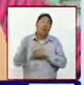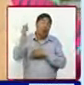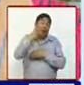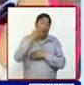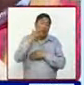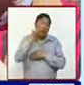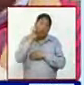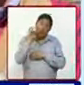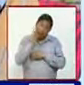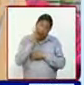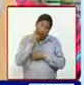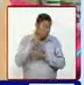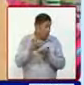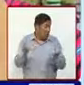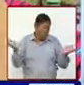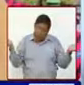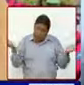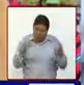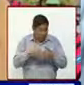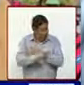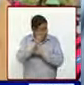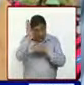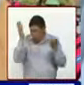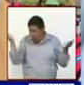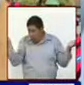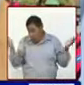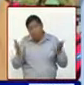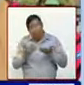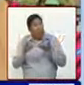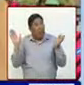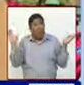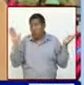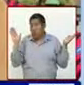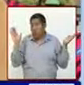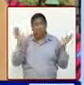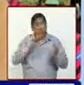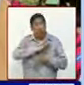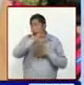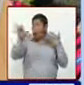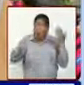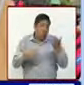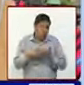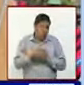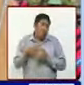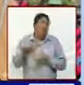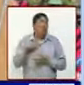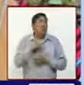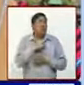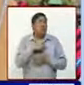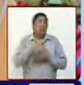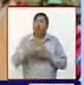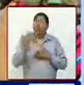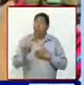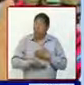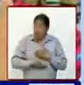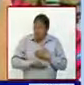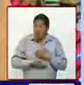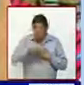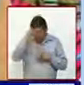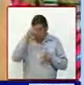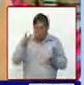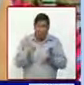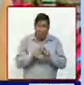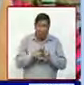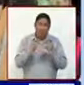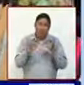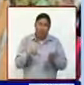puede asistir al congreso. No puede asistir, esto es abierto, hermano, seguramente creo que es para todo, hermano, seguro hemos invitado a todos, pero el hermano ya